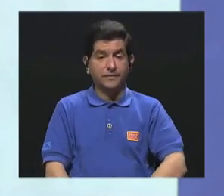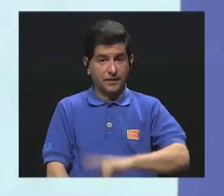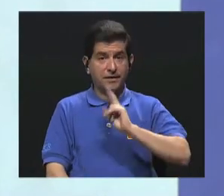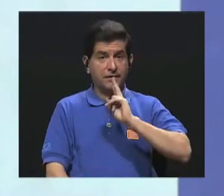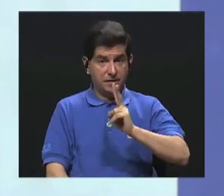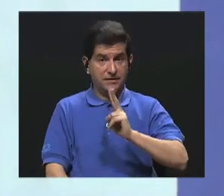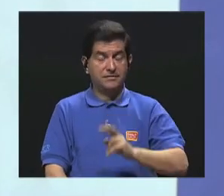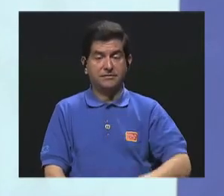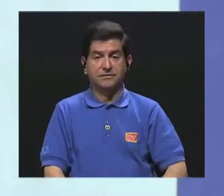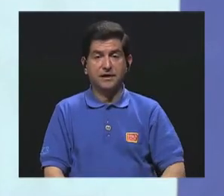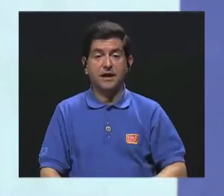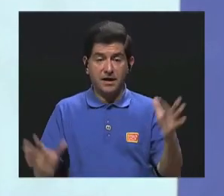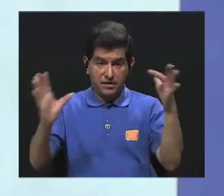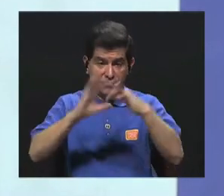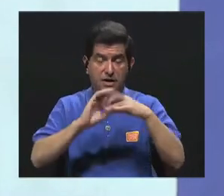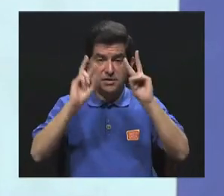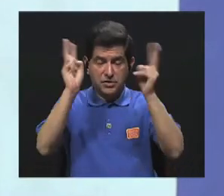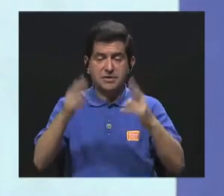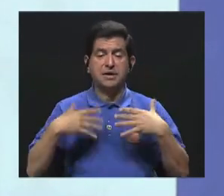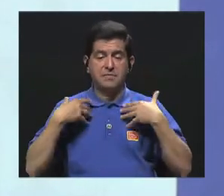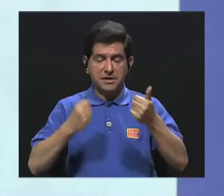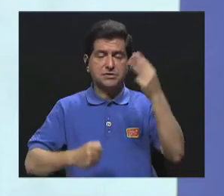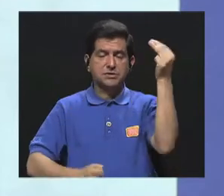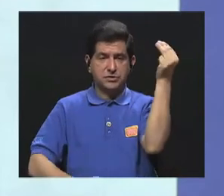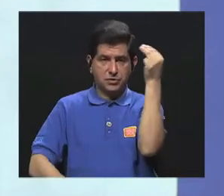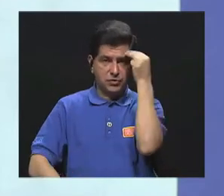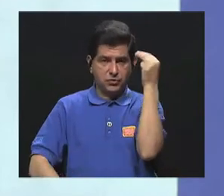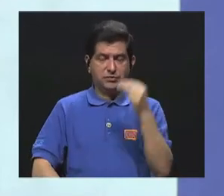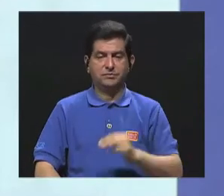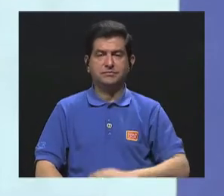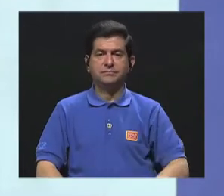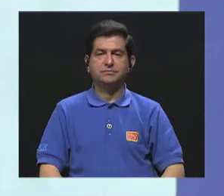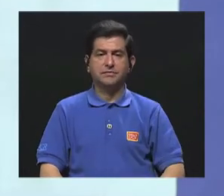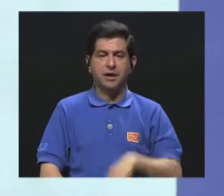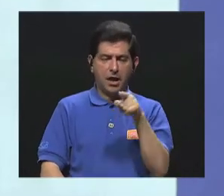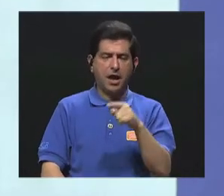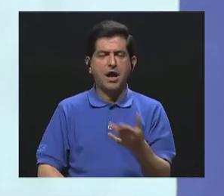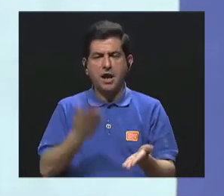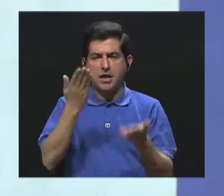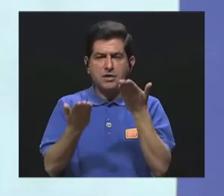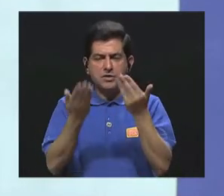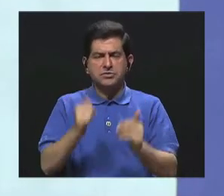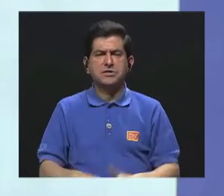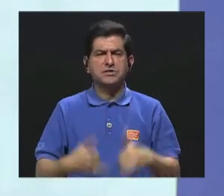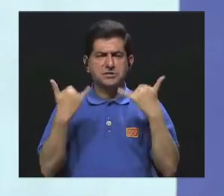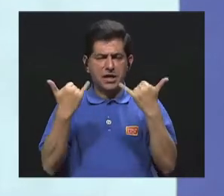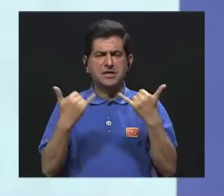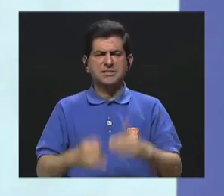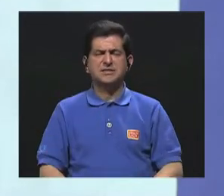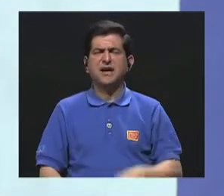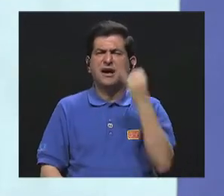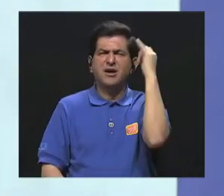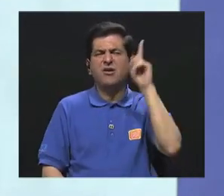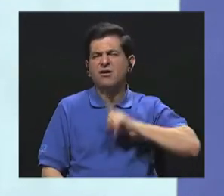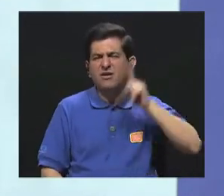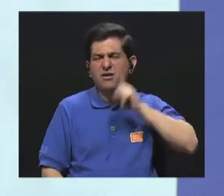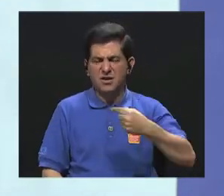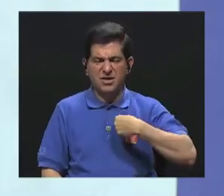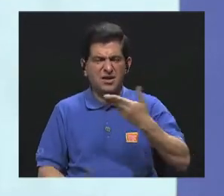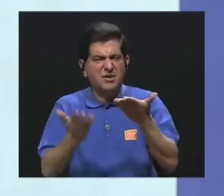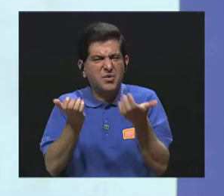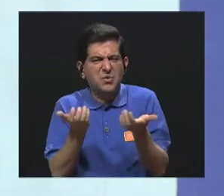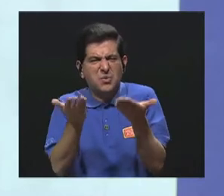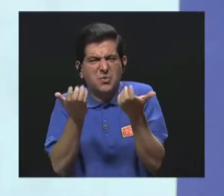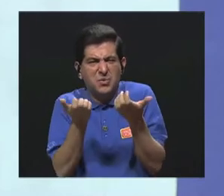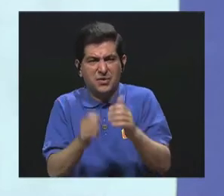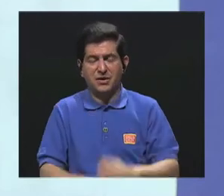y además digo, relacionado con el tema de la salud mental y todo, y entonces están ellos como súper llenos de prejuicios de lo que uno quiere,